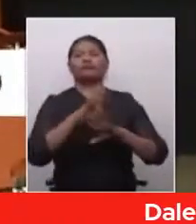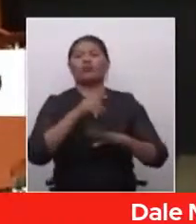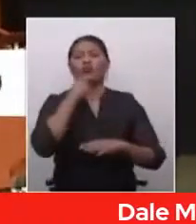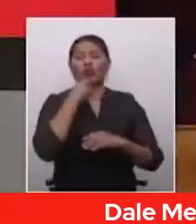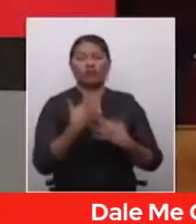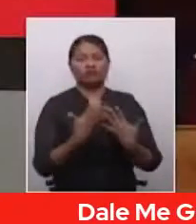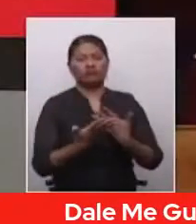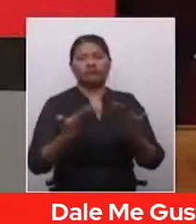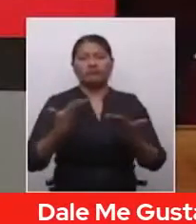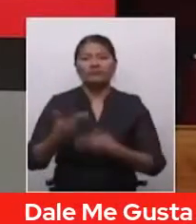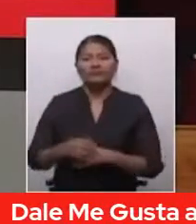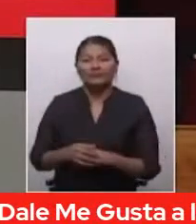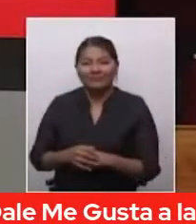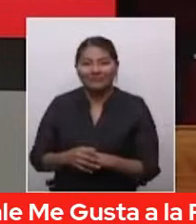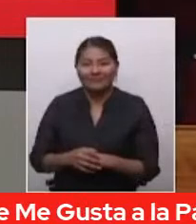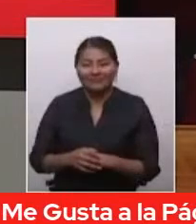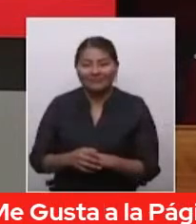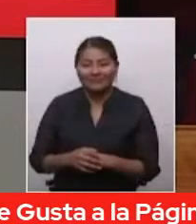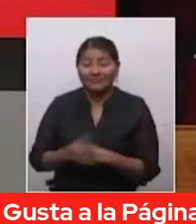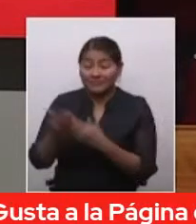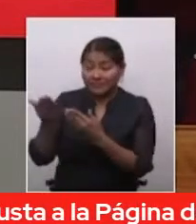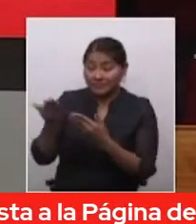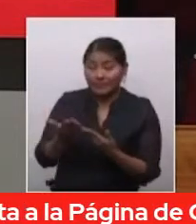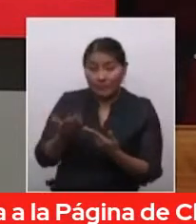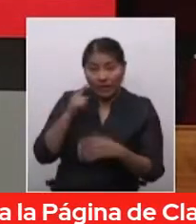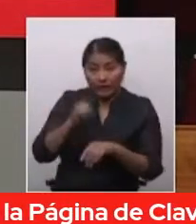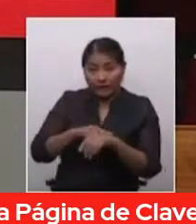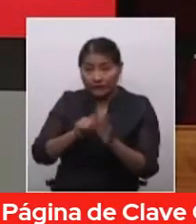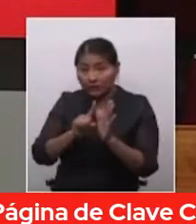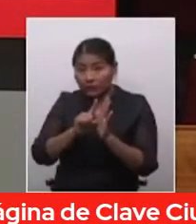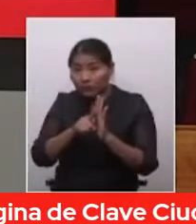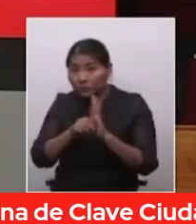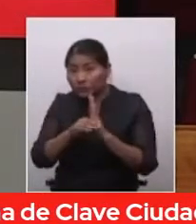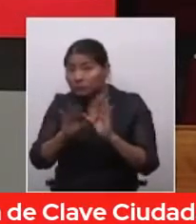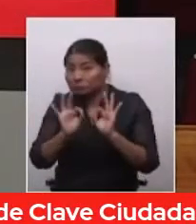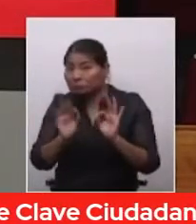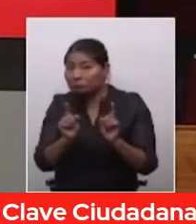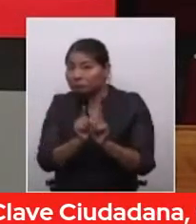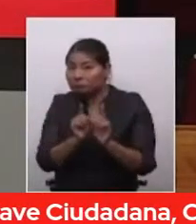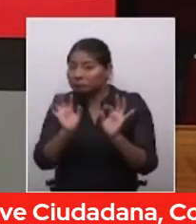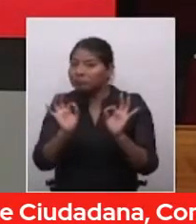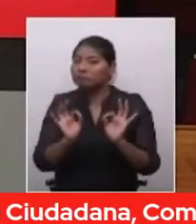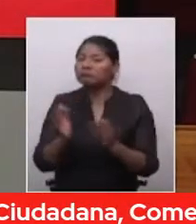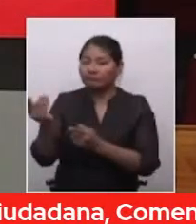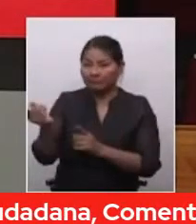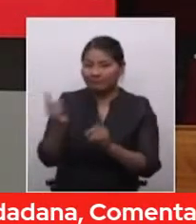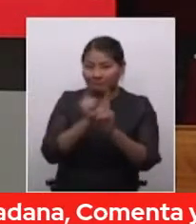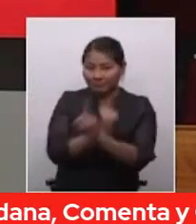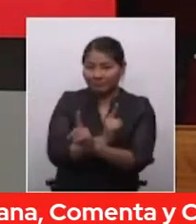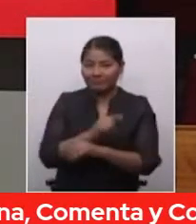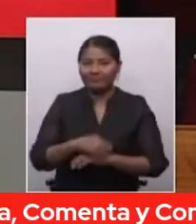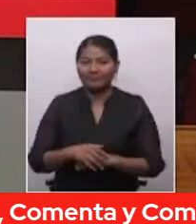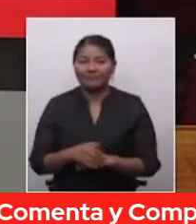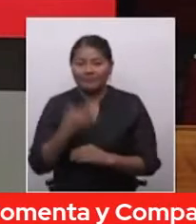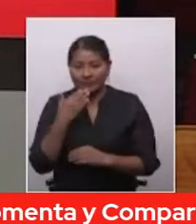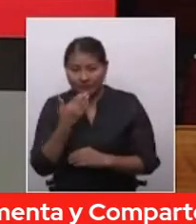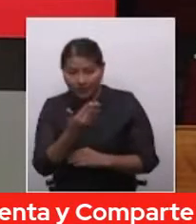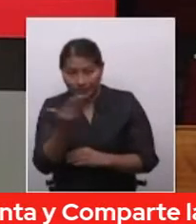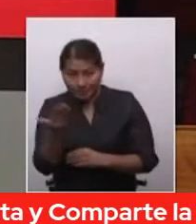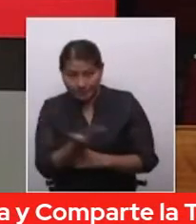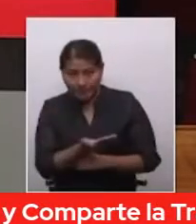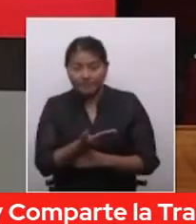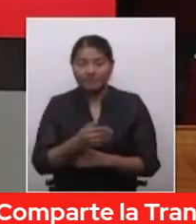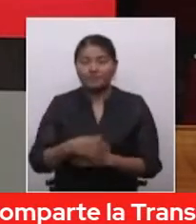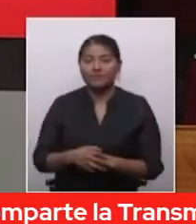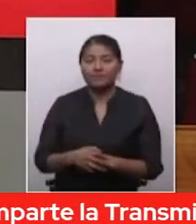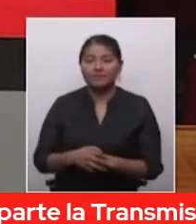Muchas gracias, señora Soto. No necesito un minuto 30. Ahí estaba su cierre. Muchas gracias. Gracias, señora Soto.